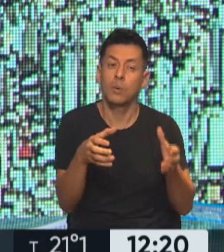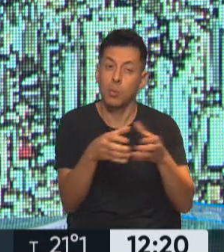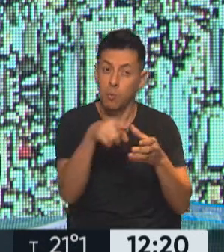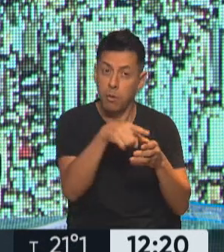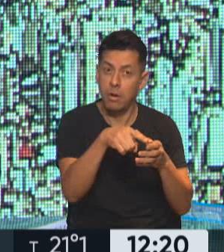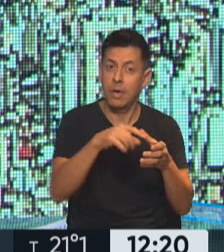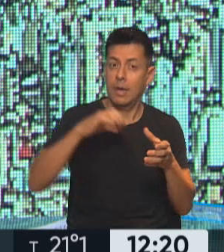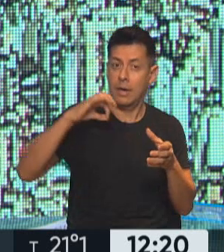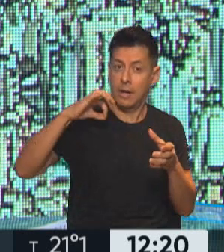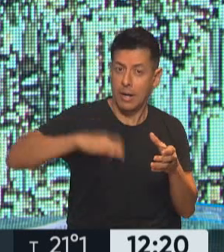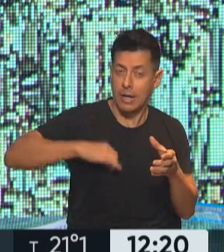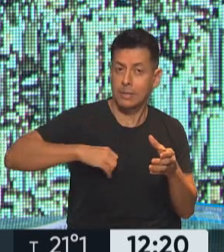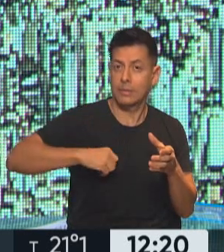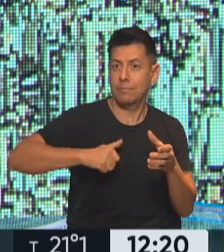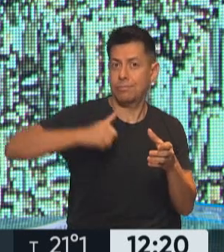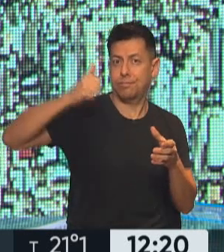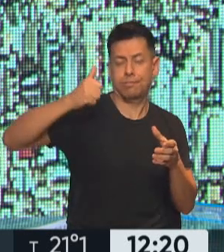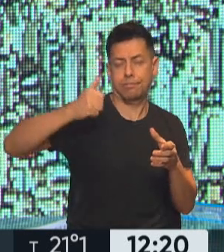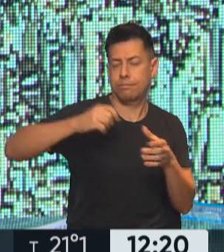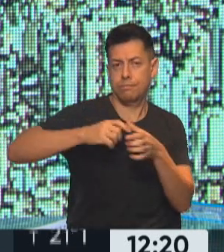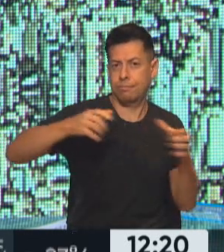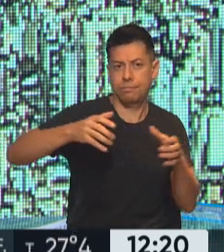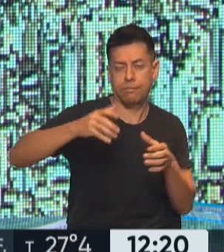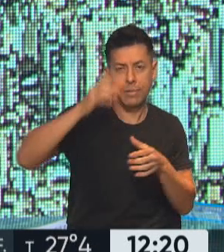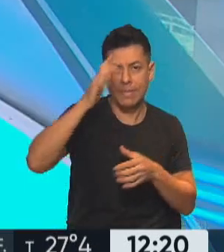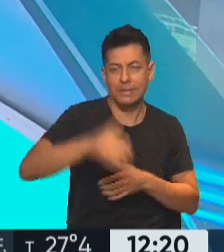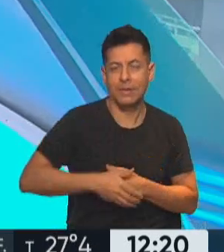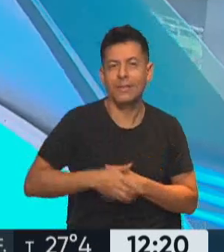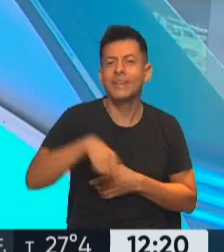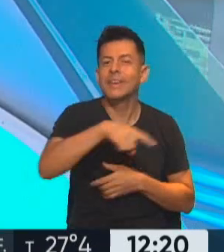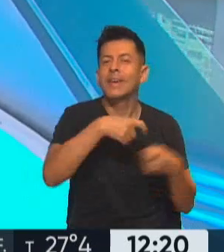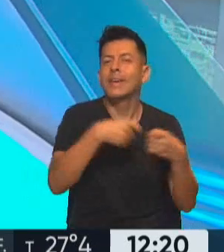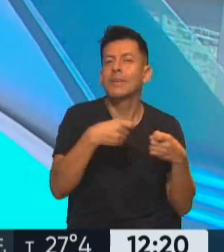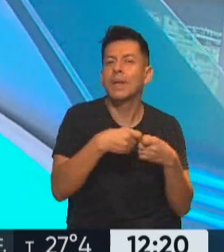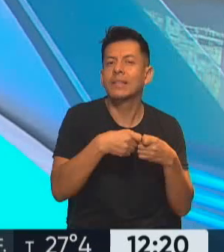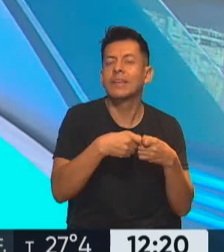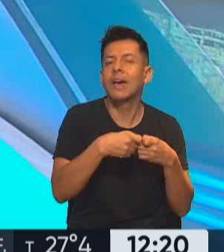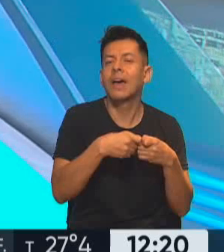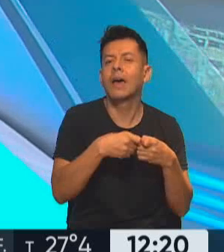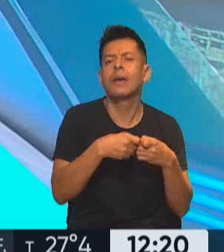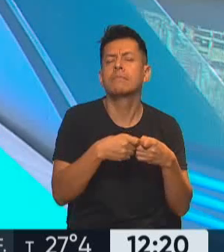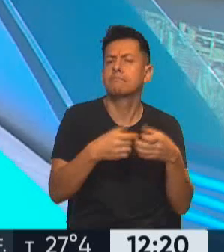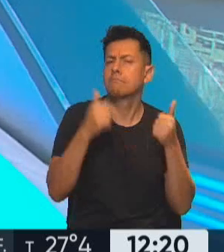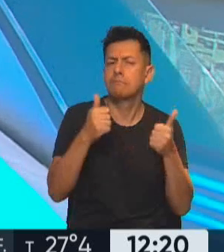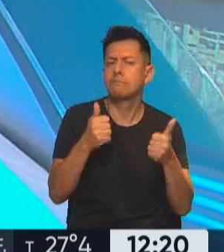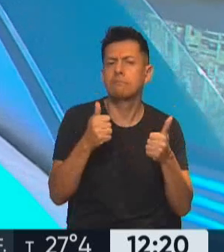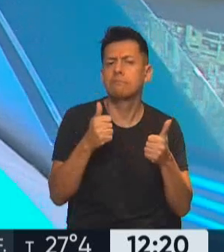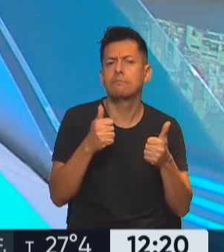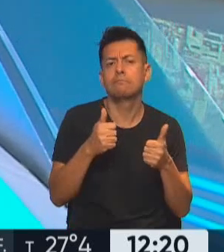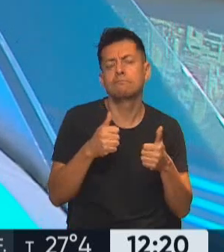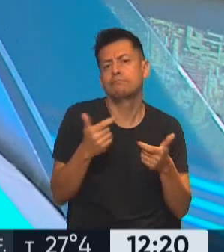ganancias extraordinarias, que son las empresas que sacaron los mejores resultados de una